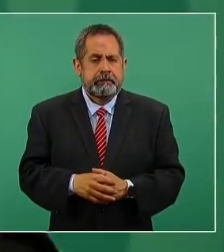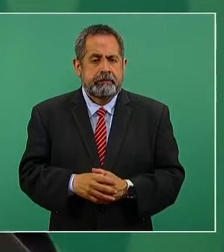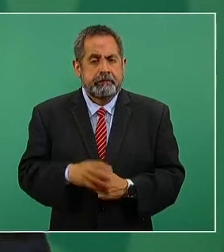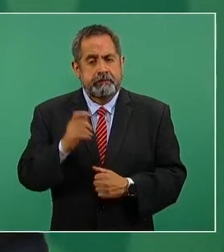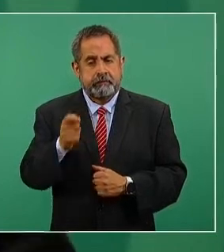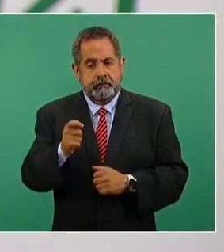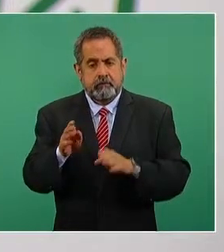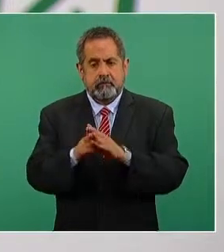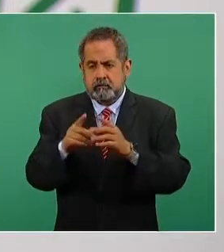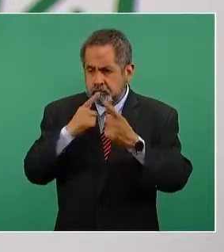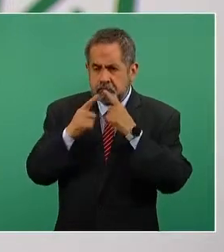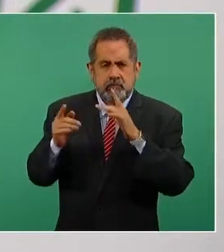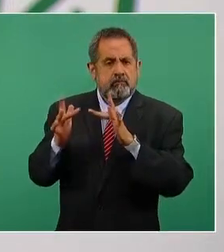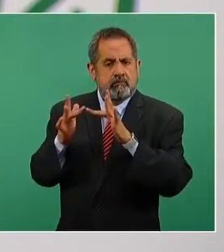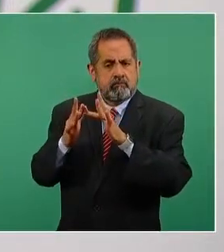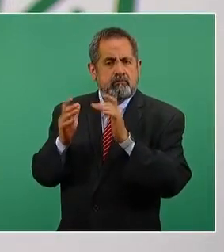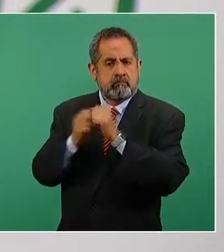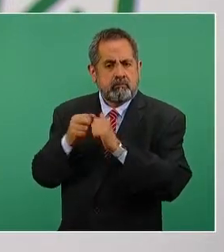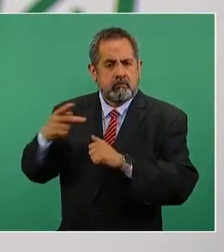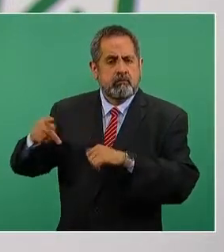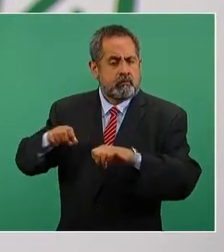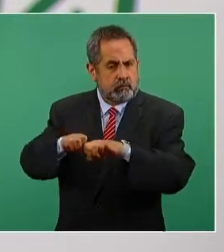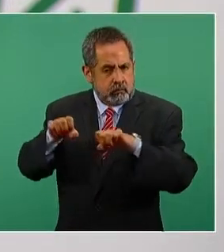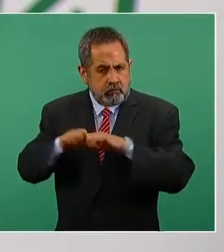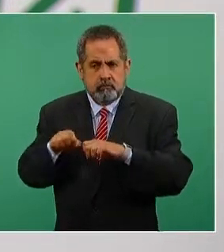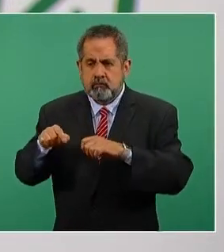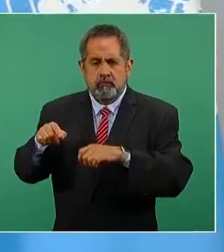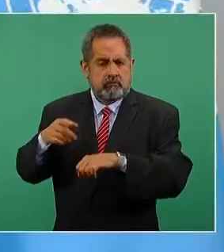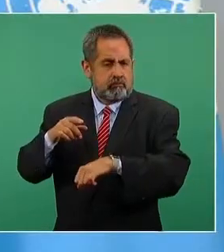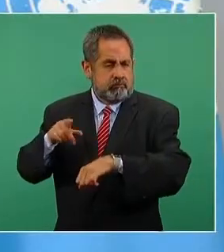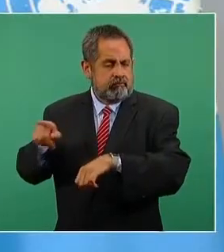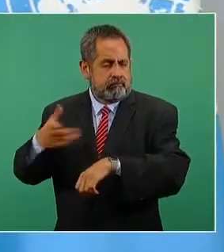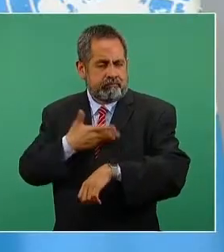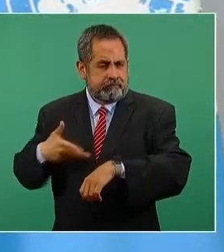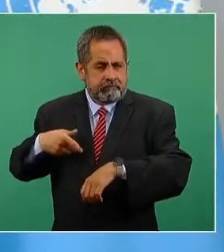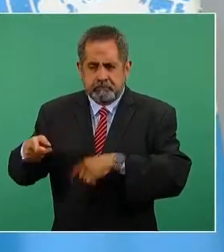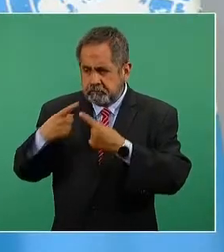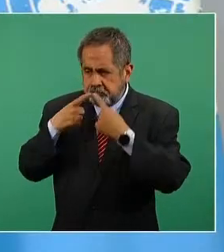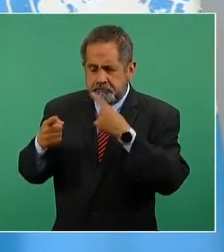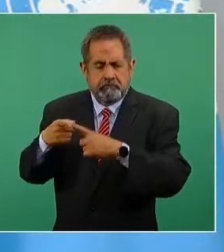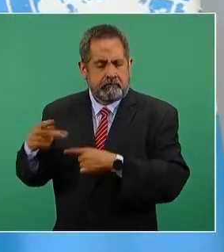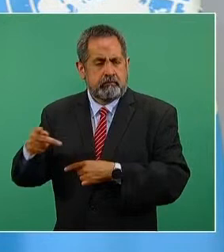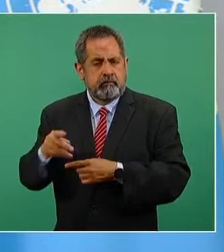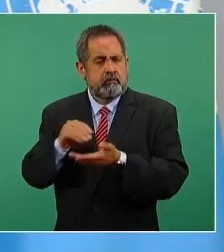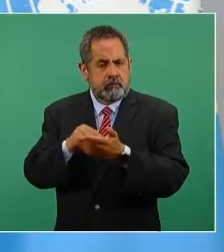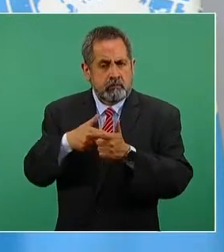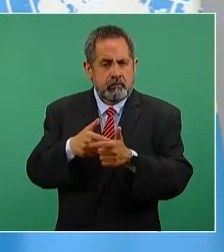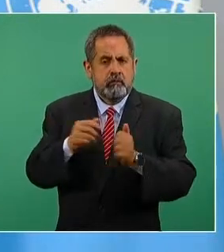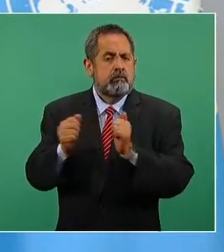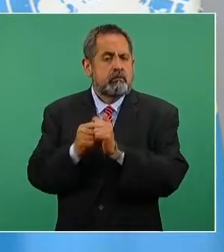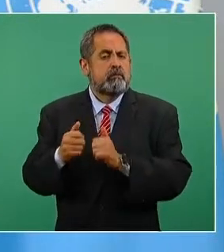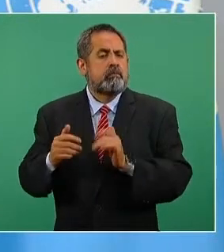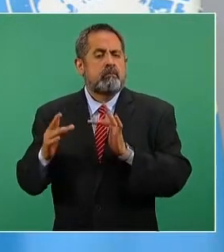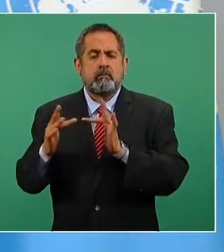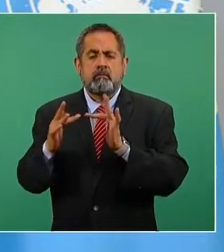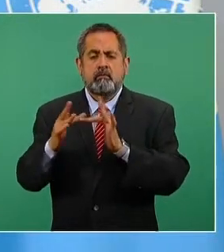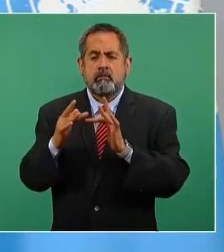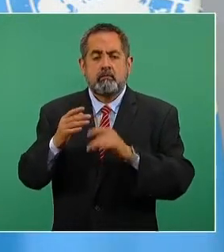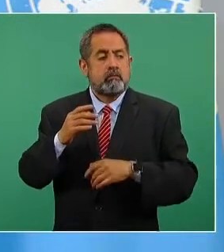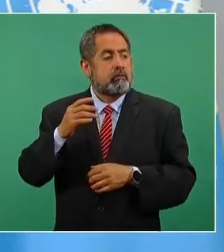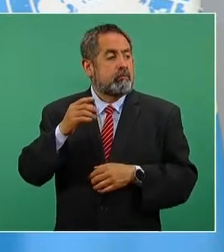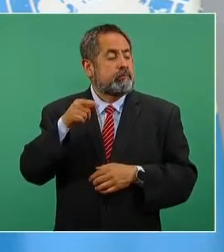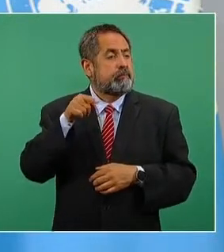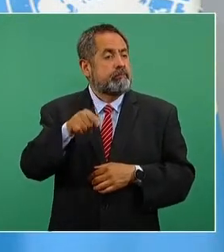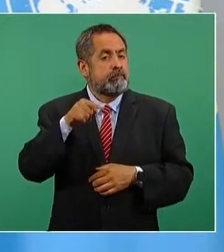De manera que estamos en comunicación con él y con su equipo, y desde luego que esto le vamos a dar seguimiento con el gobierno del estado de Quintana